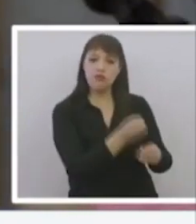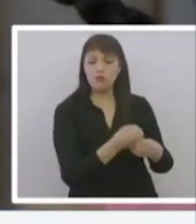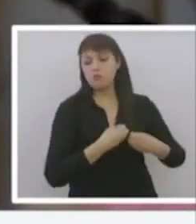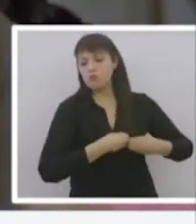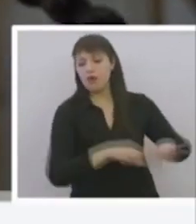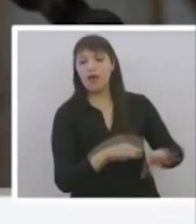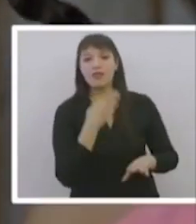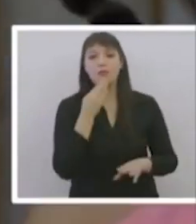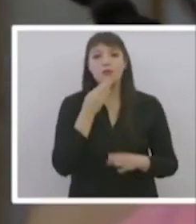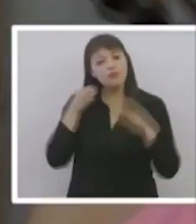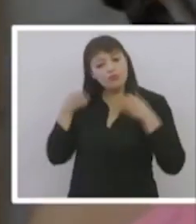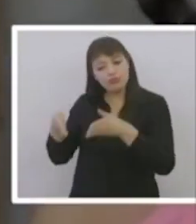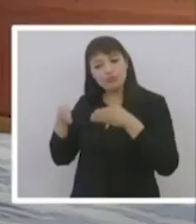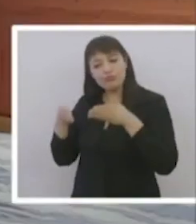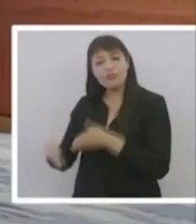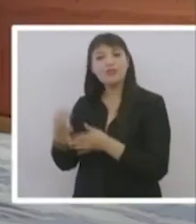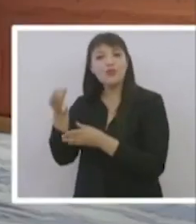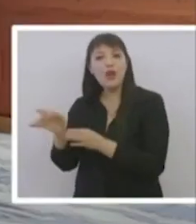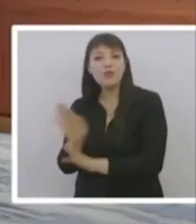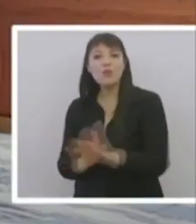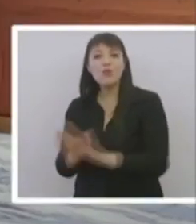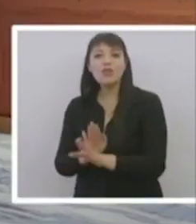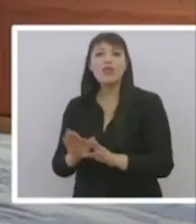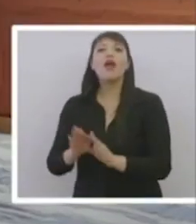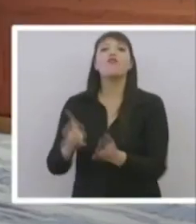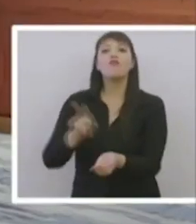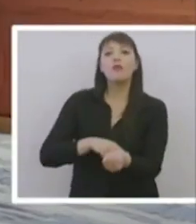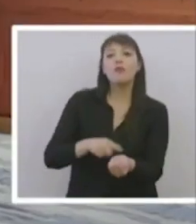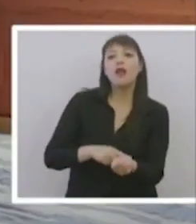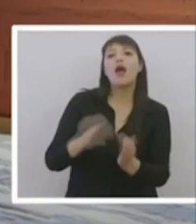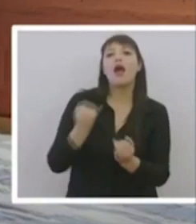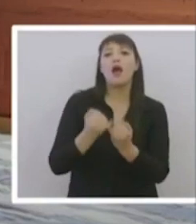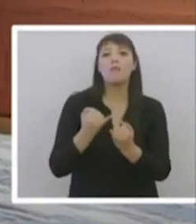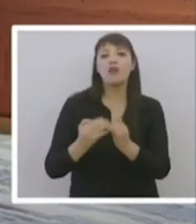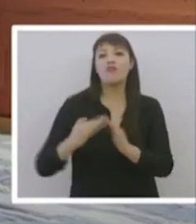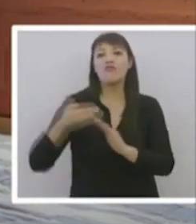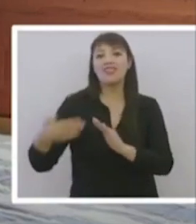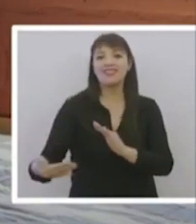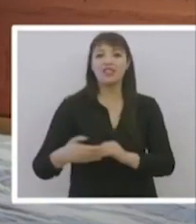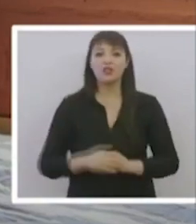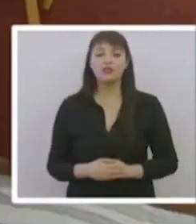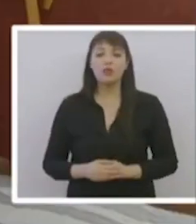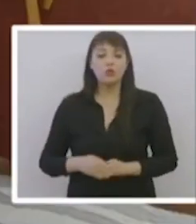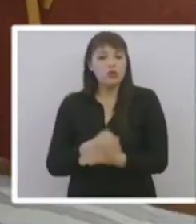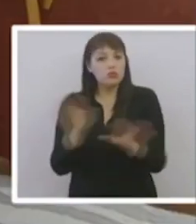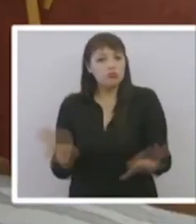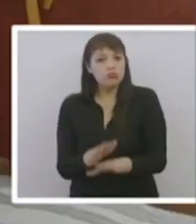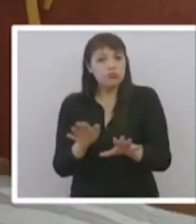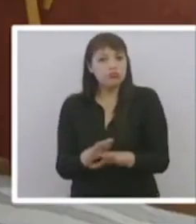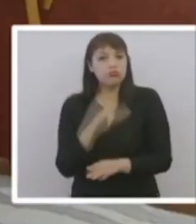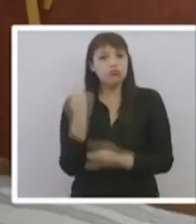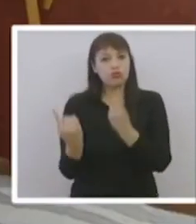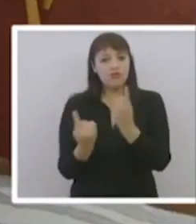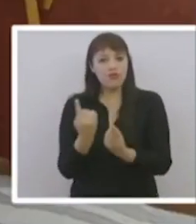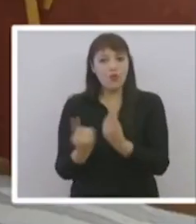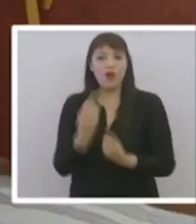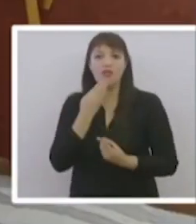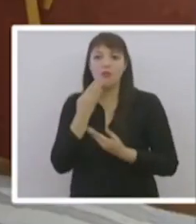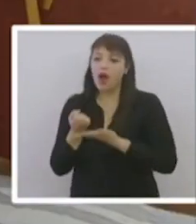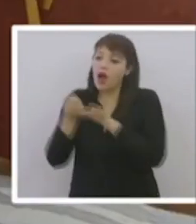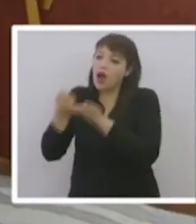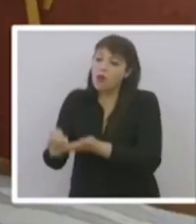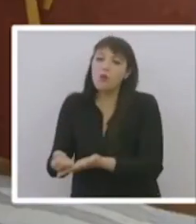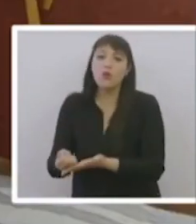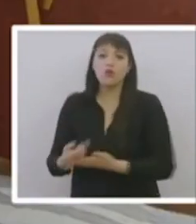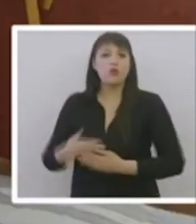política pública y social vinculada a cuidados. Y una de las cosas que más se plantean es precisamente que hoy en día el apoyo del Estado